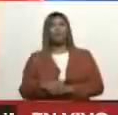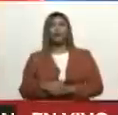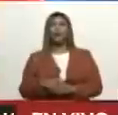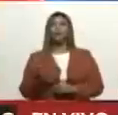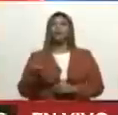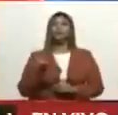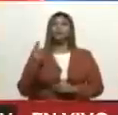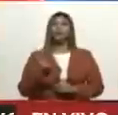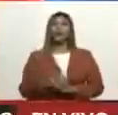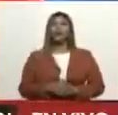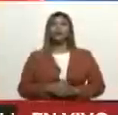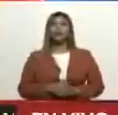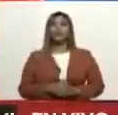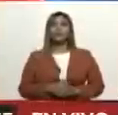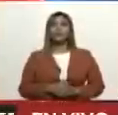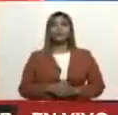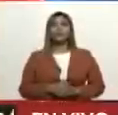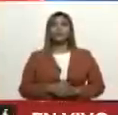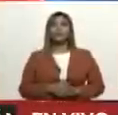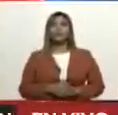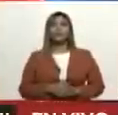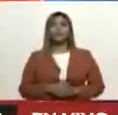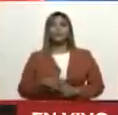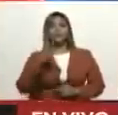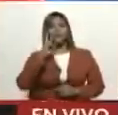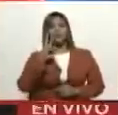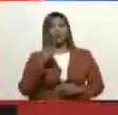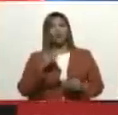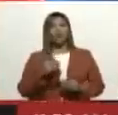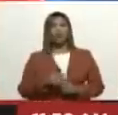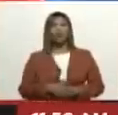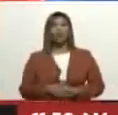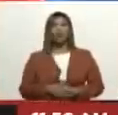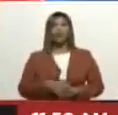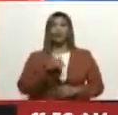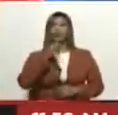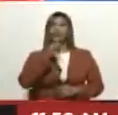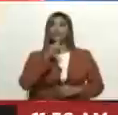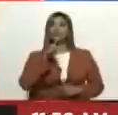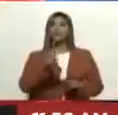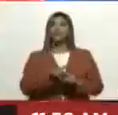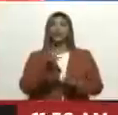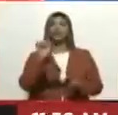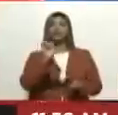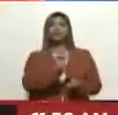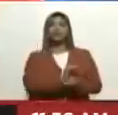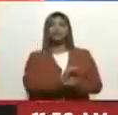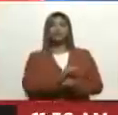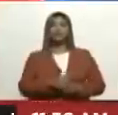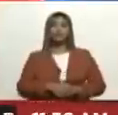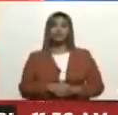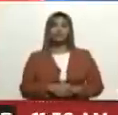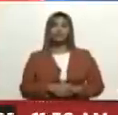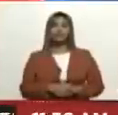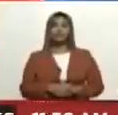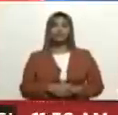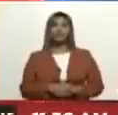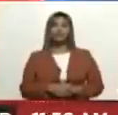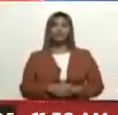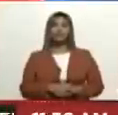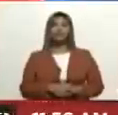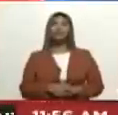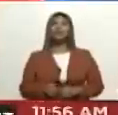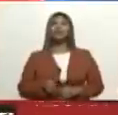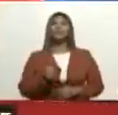utilizar, como lo hicimos ver con anuncios de detenidos, con la máxima